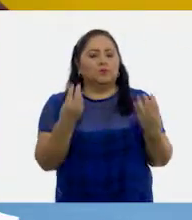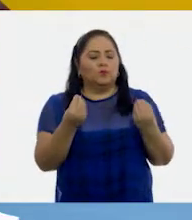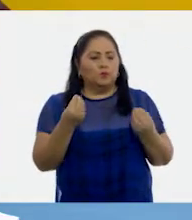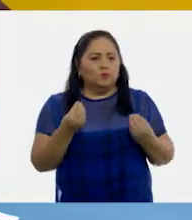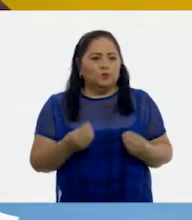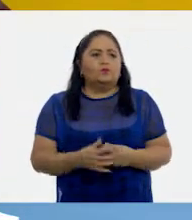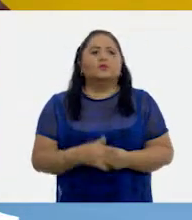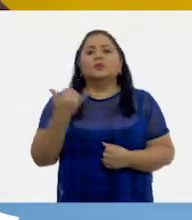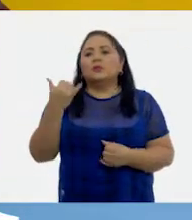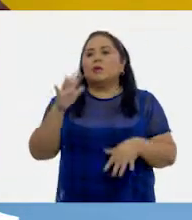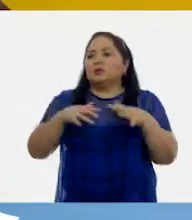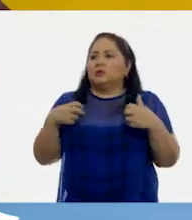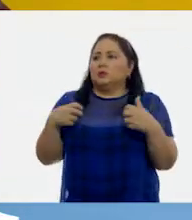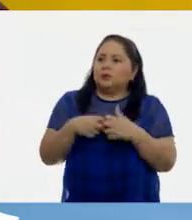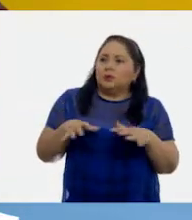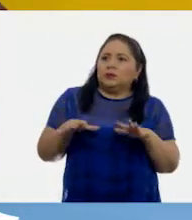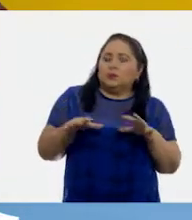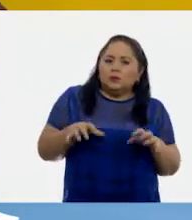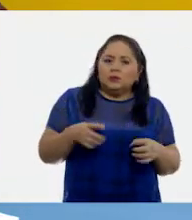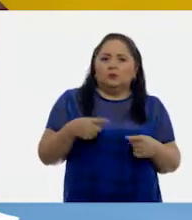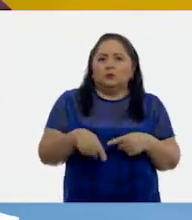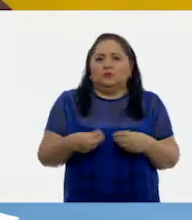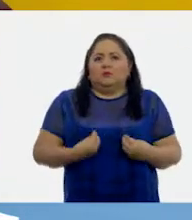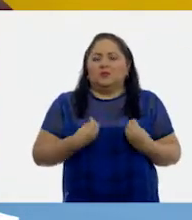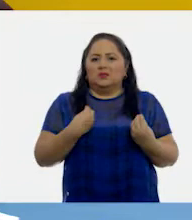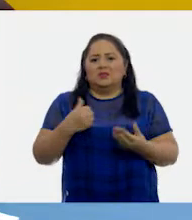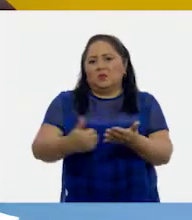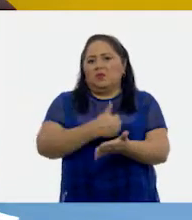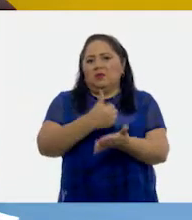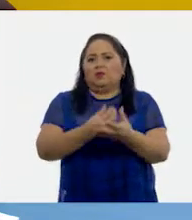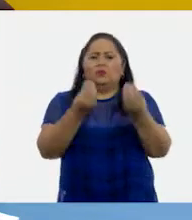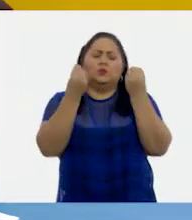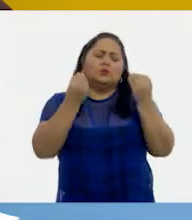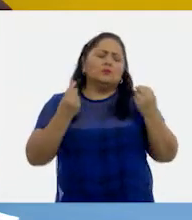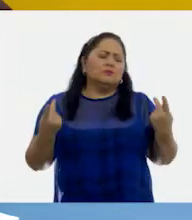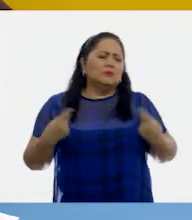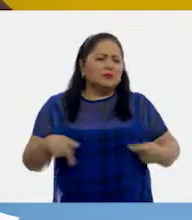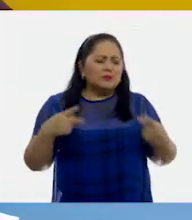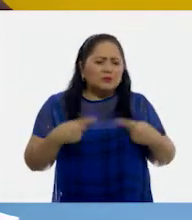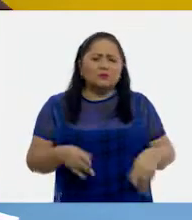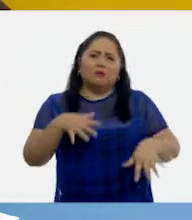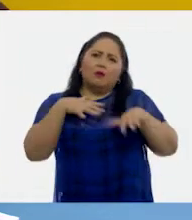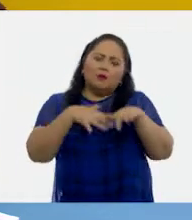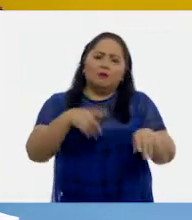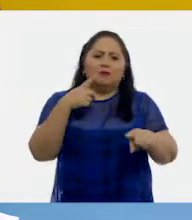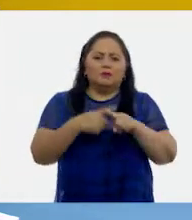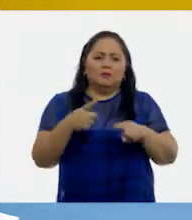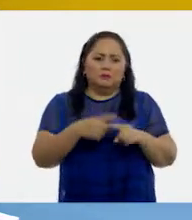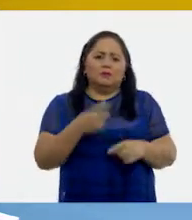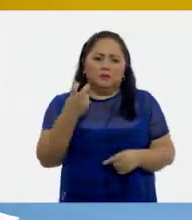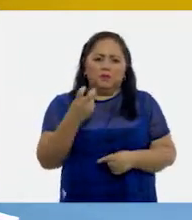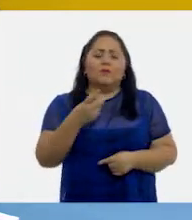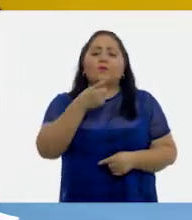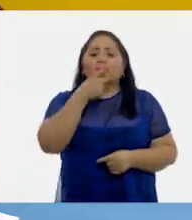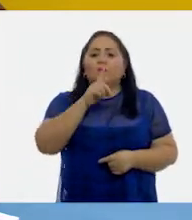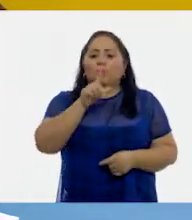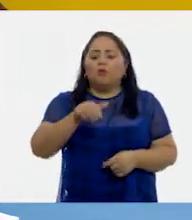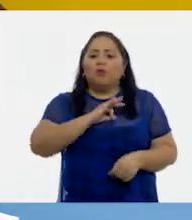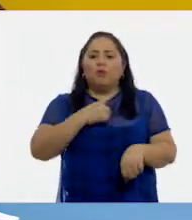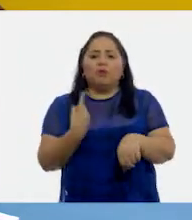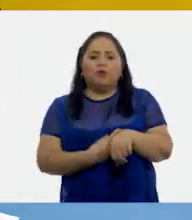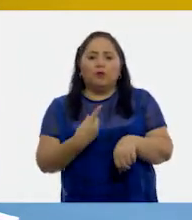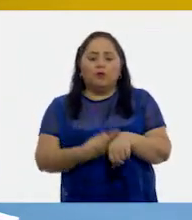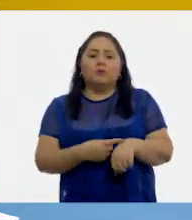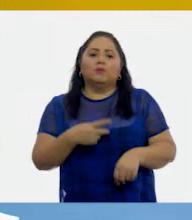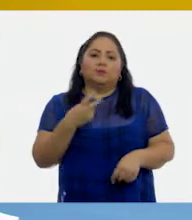por el estrés. Recordemos que estar viviendo en una ciudad donde hay tanta gente, pues nos provoca estrés, nos podemos enfermar, pero